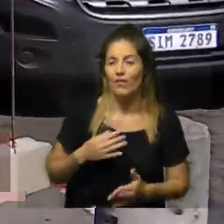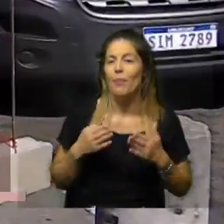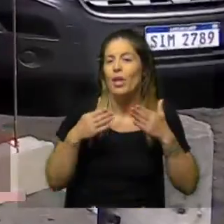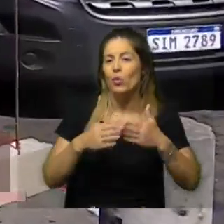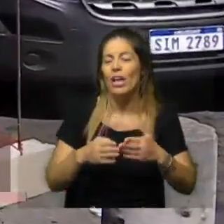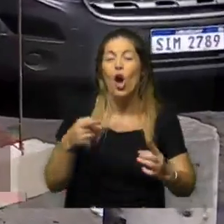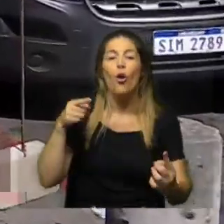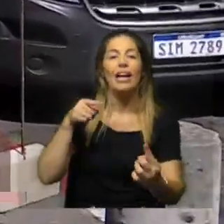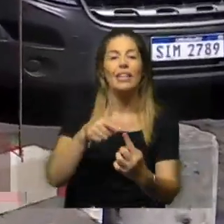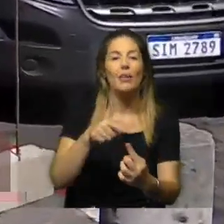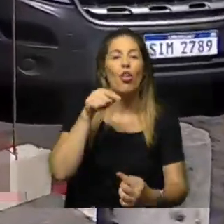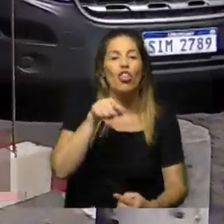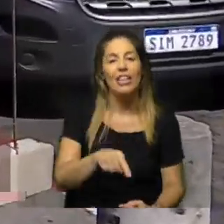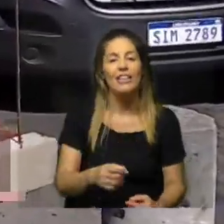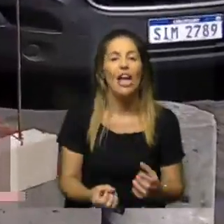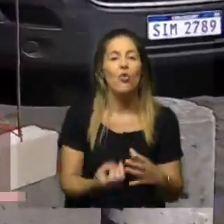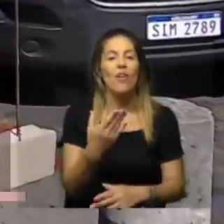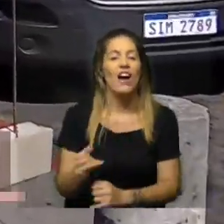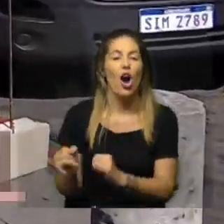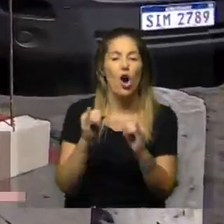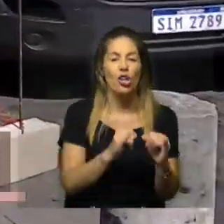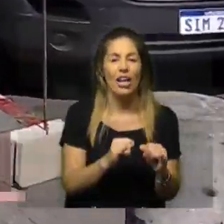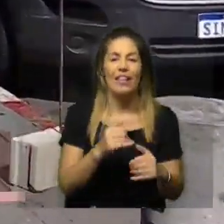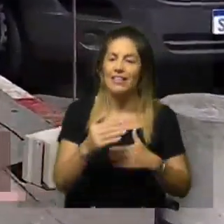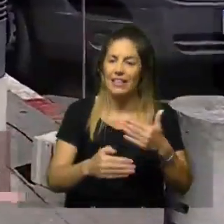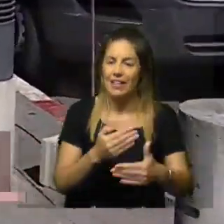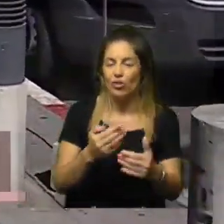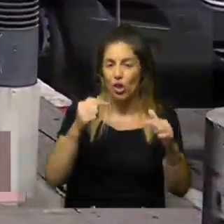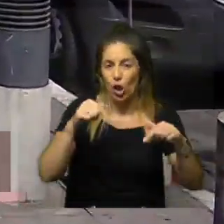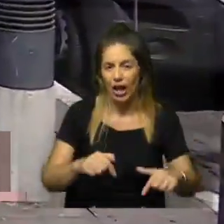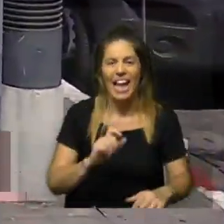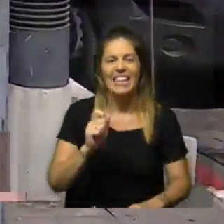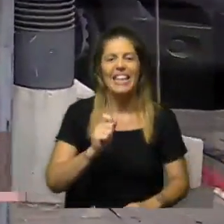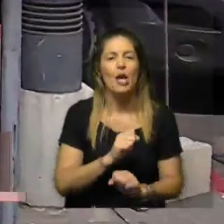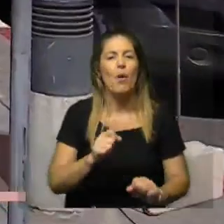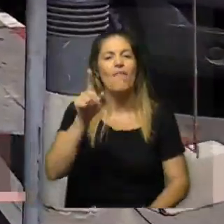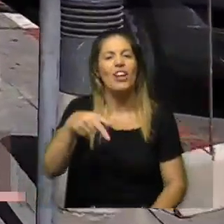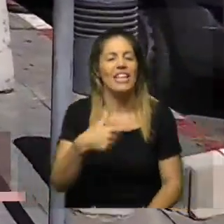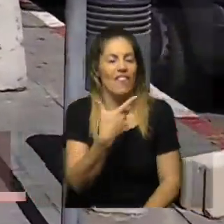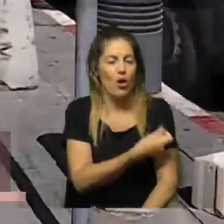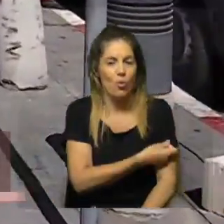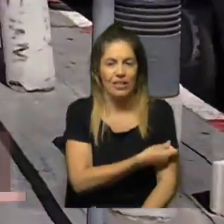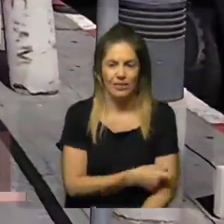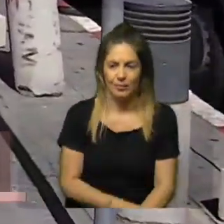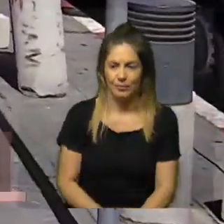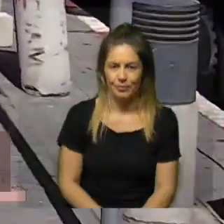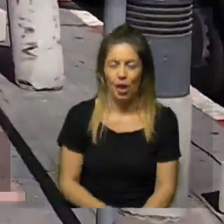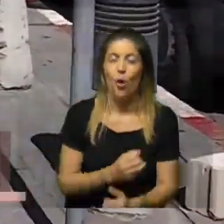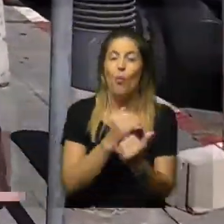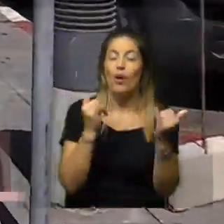es el objetivo de esta nueva jornada que se está realizando, quiénes se pueden venir a vacunar aquí en la Intendencia de Montevideo. Buen